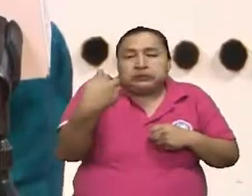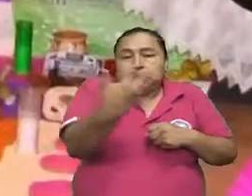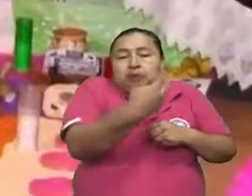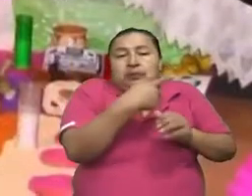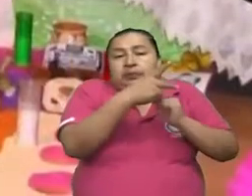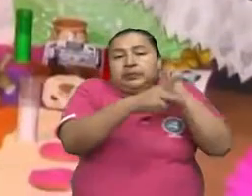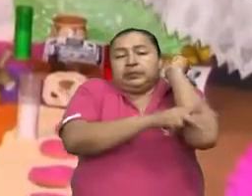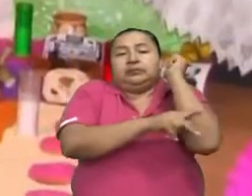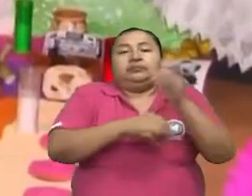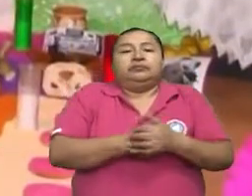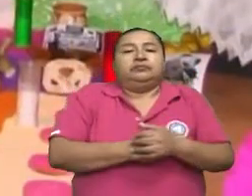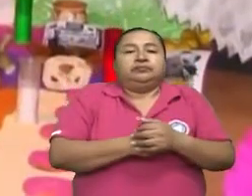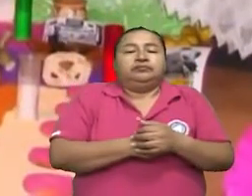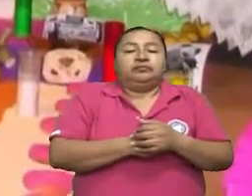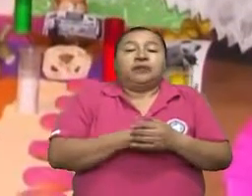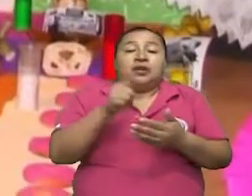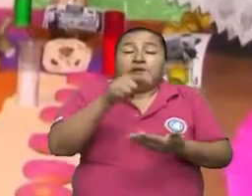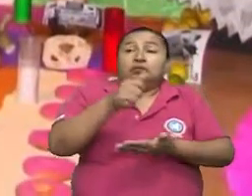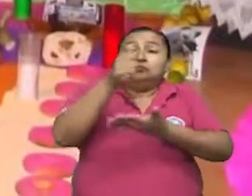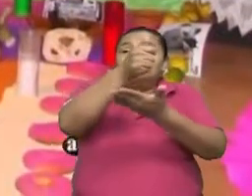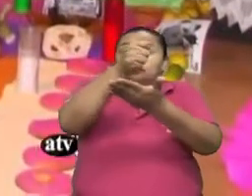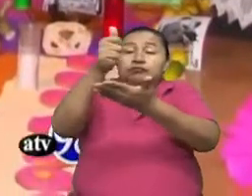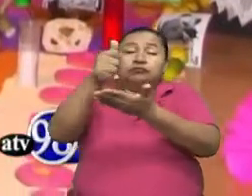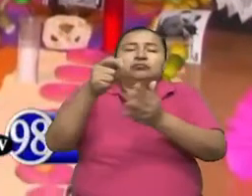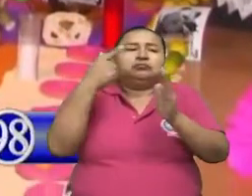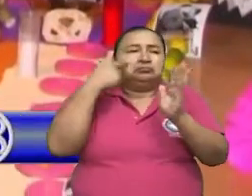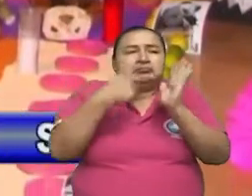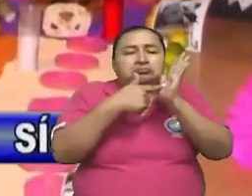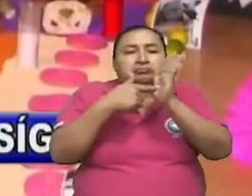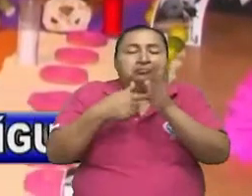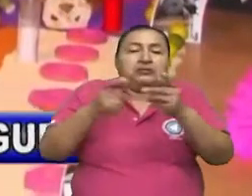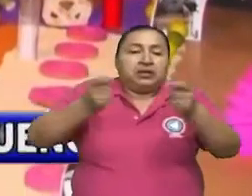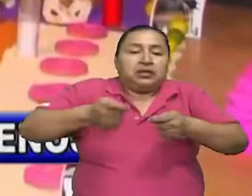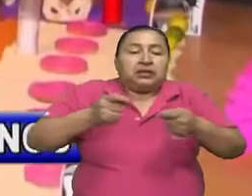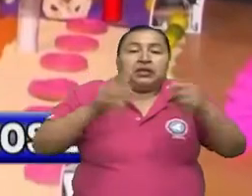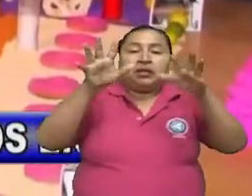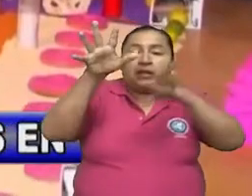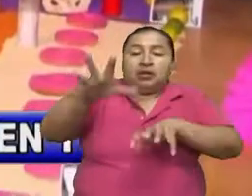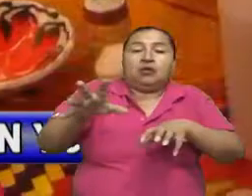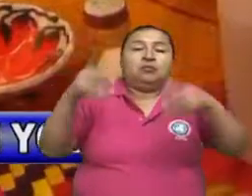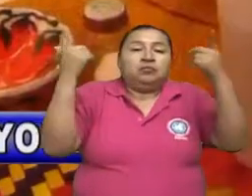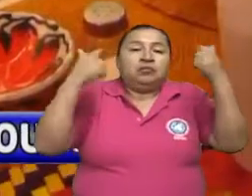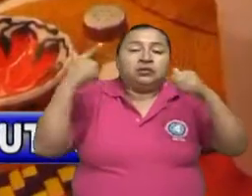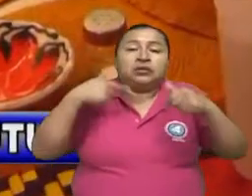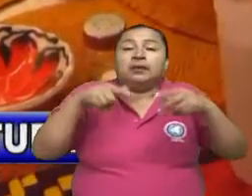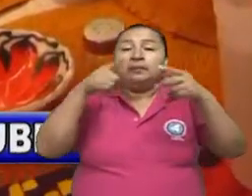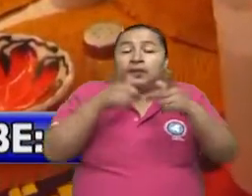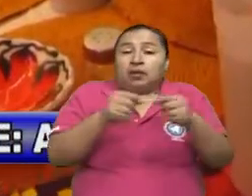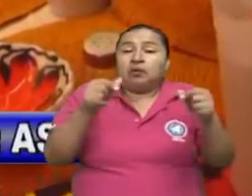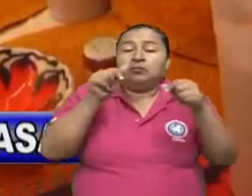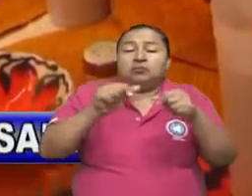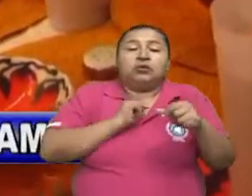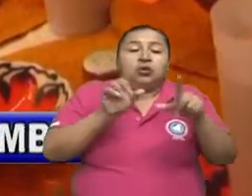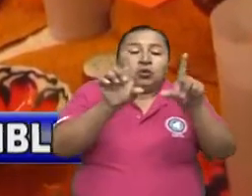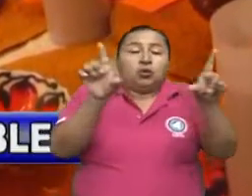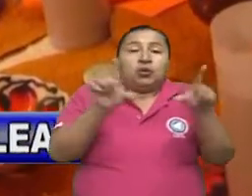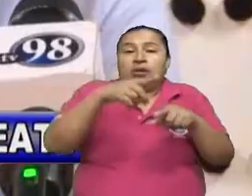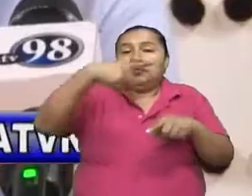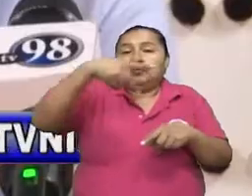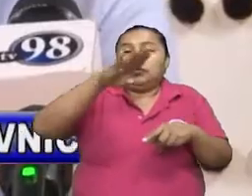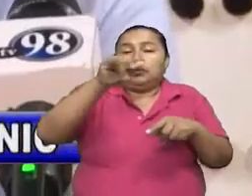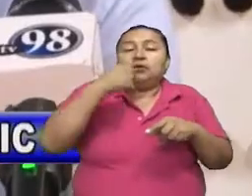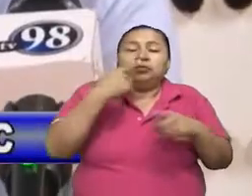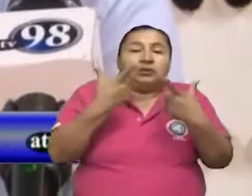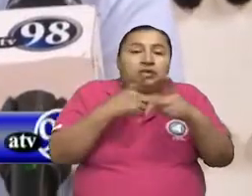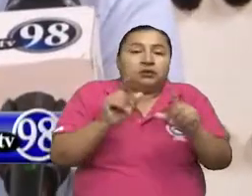país. Estos altares estarán en exhibición en Granada, León, Masaya y Managua, en lugares públicos culturales.